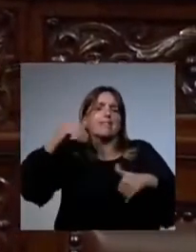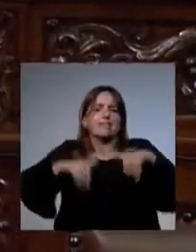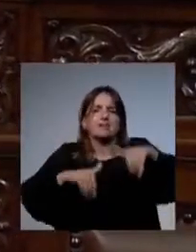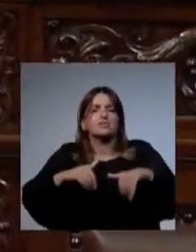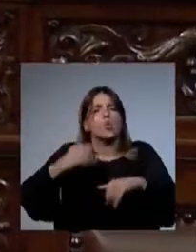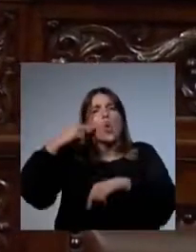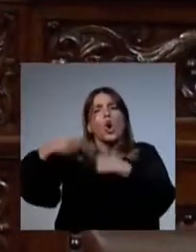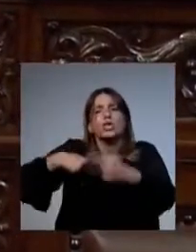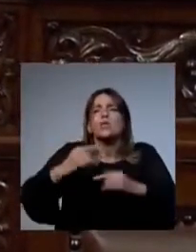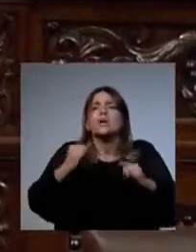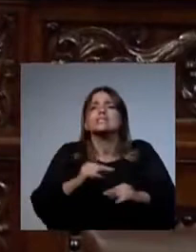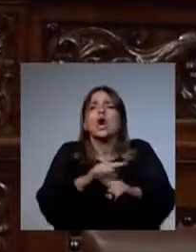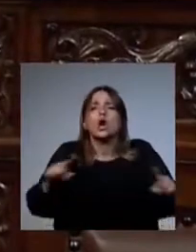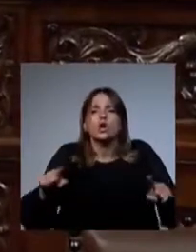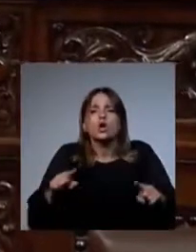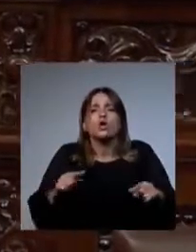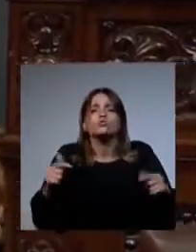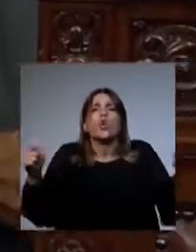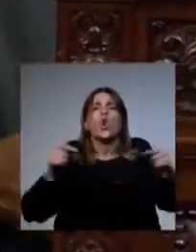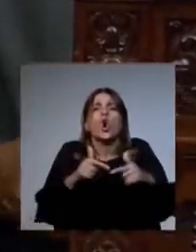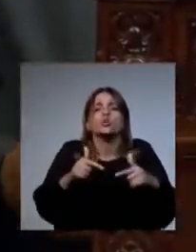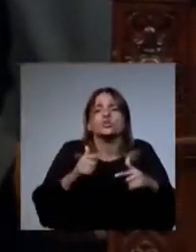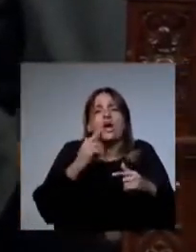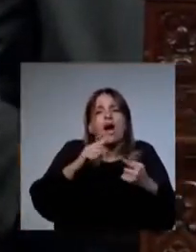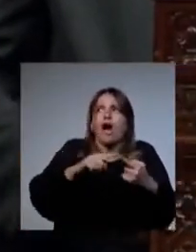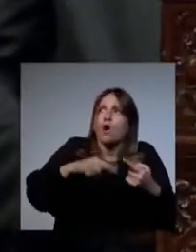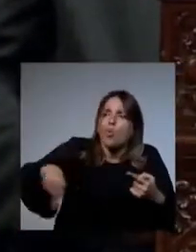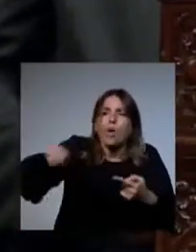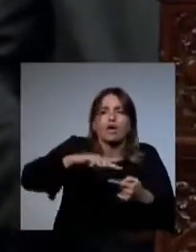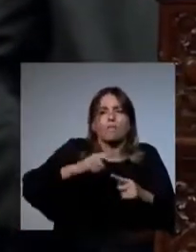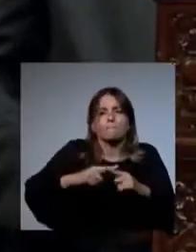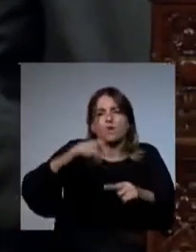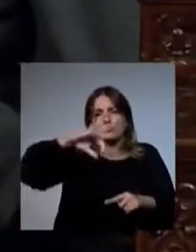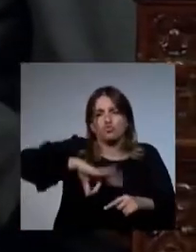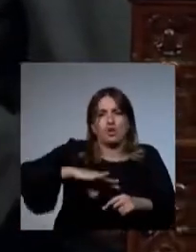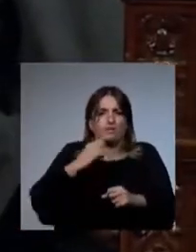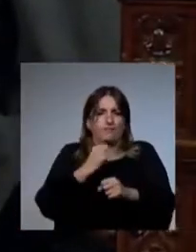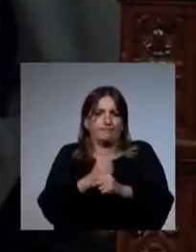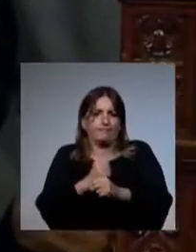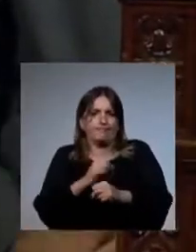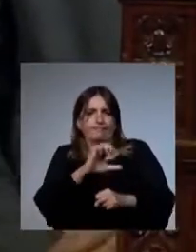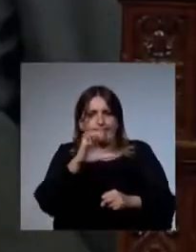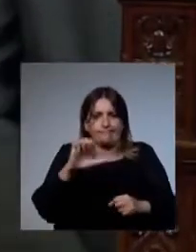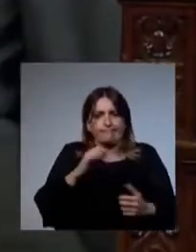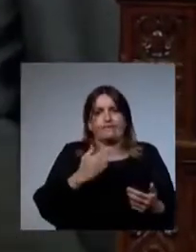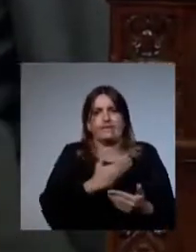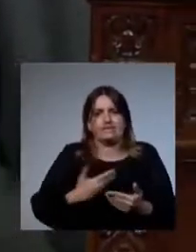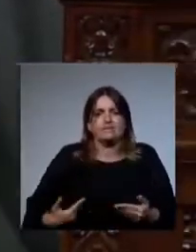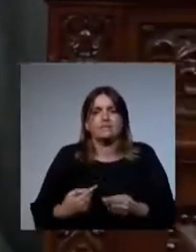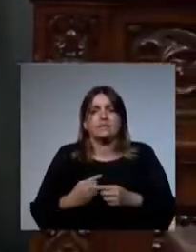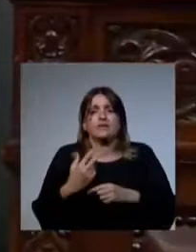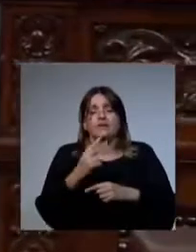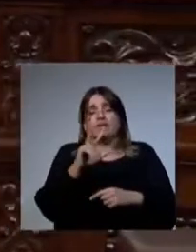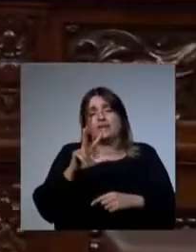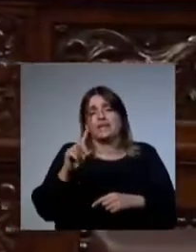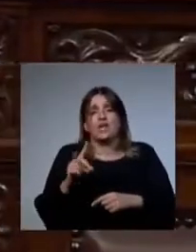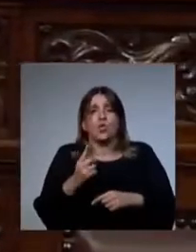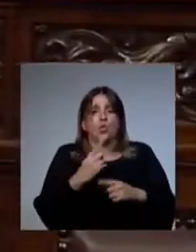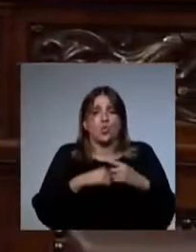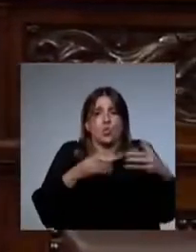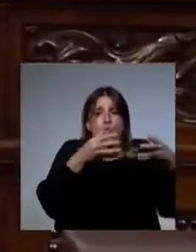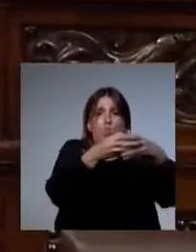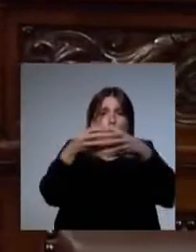la continuidad o no de los consejos de salario? De las 31 mesas que efectivamente se